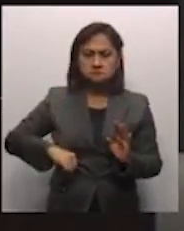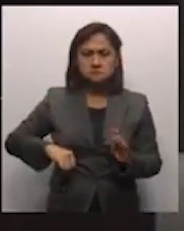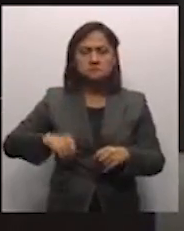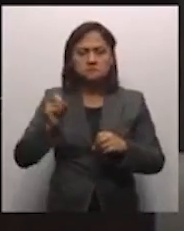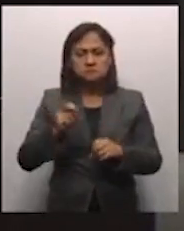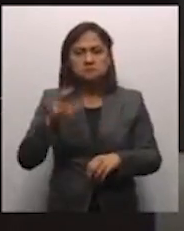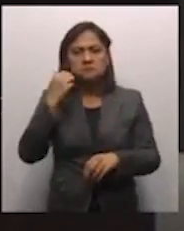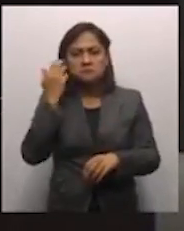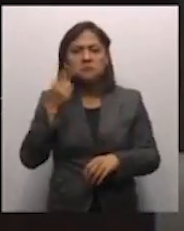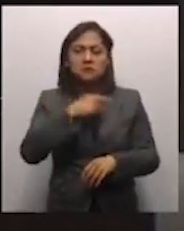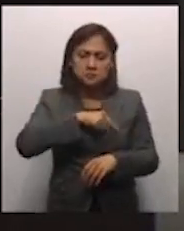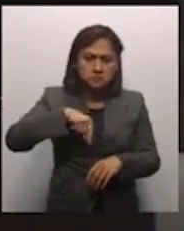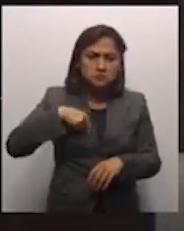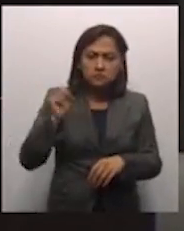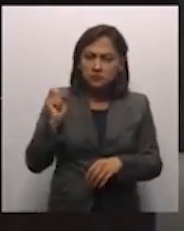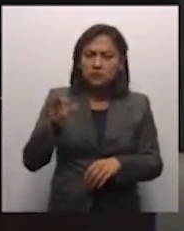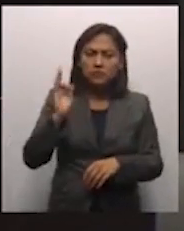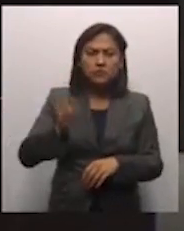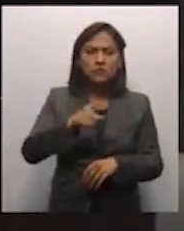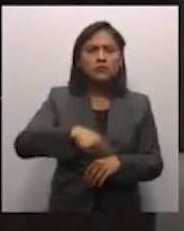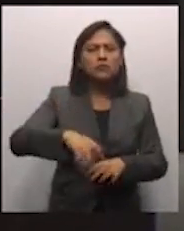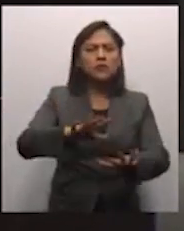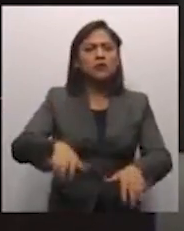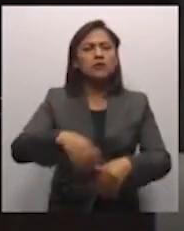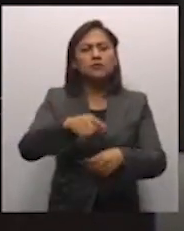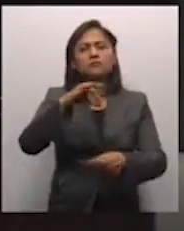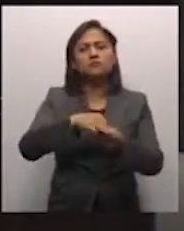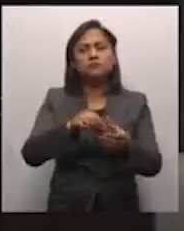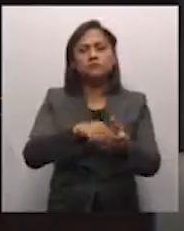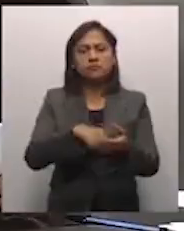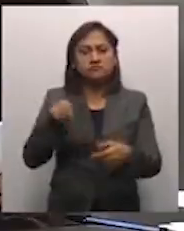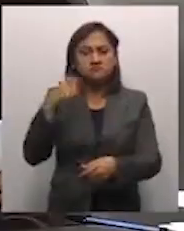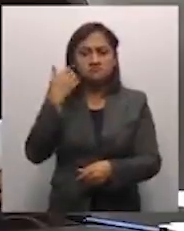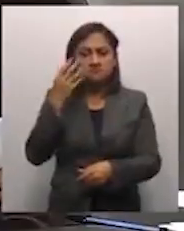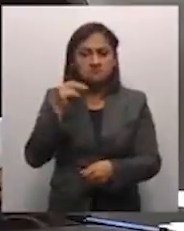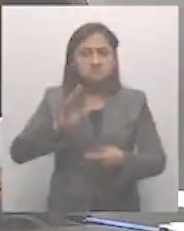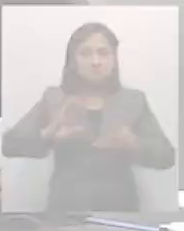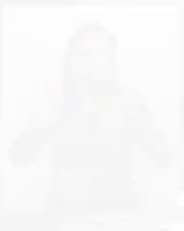el día de la elección pudieran hacerlo, no quisieron. Muchas gracias, diputado presidente.